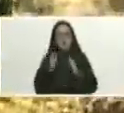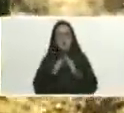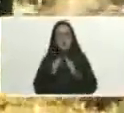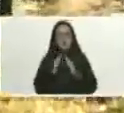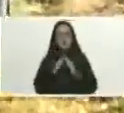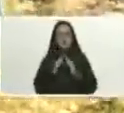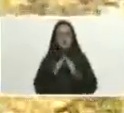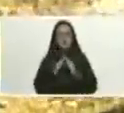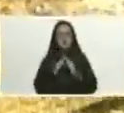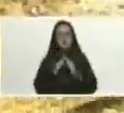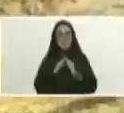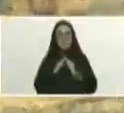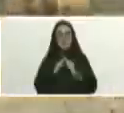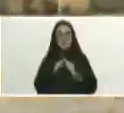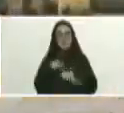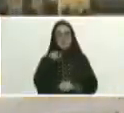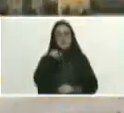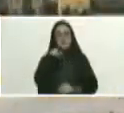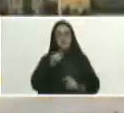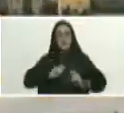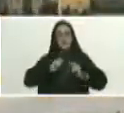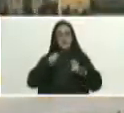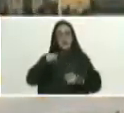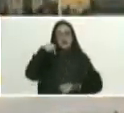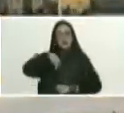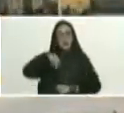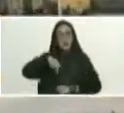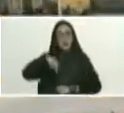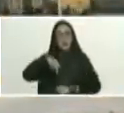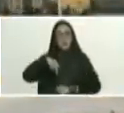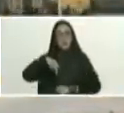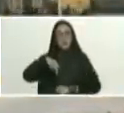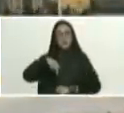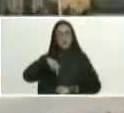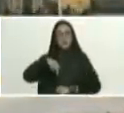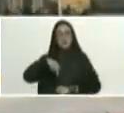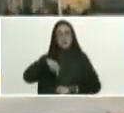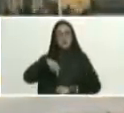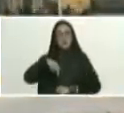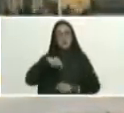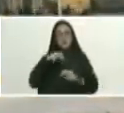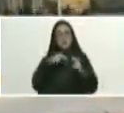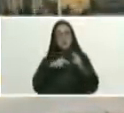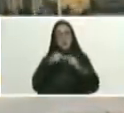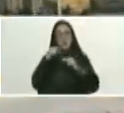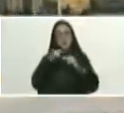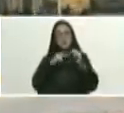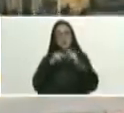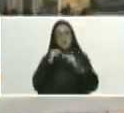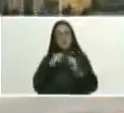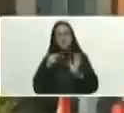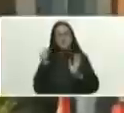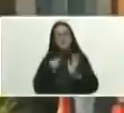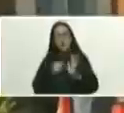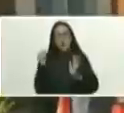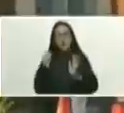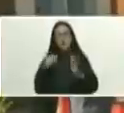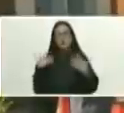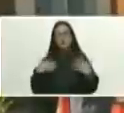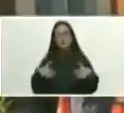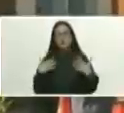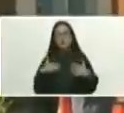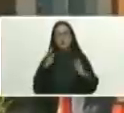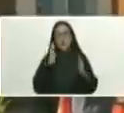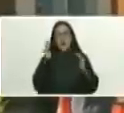viviendas que usted está entregando hoy han sido construidas a una velocidad superior